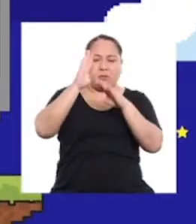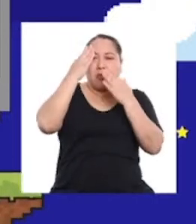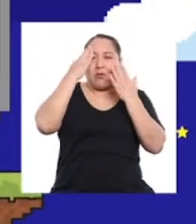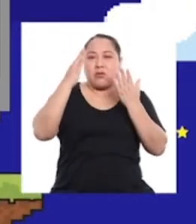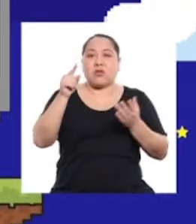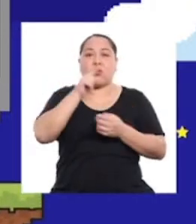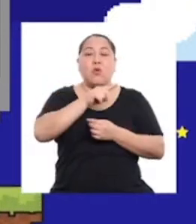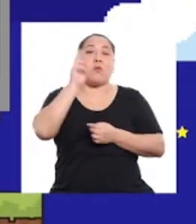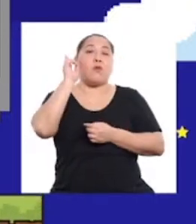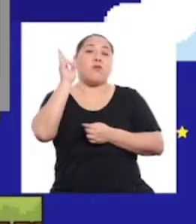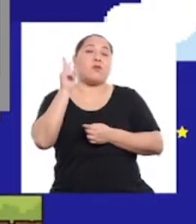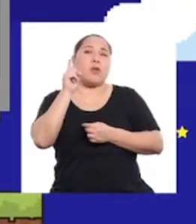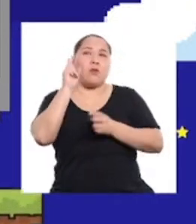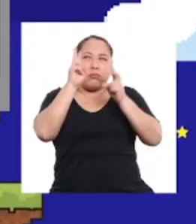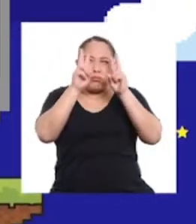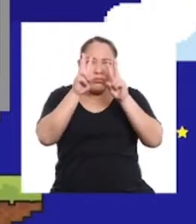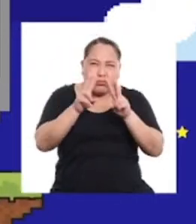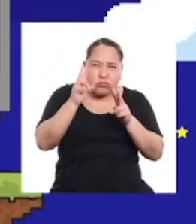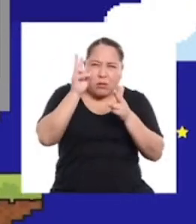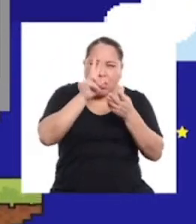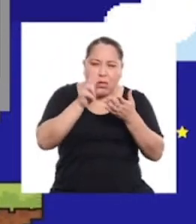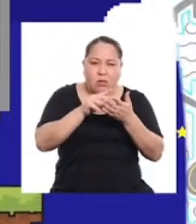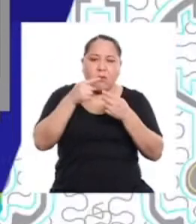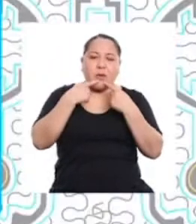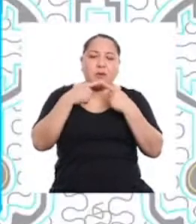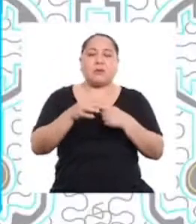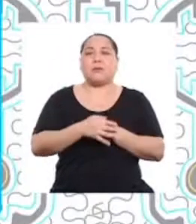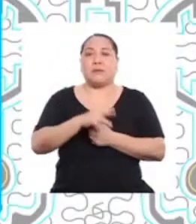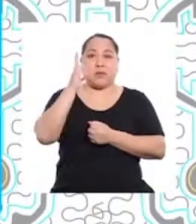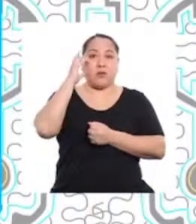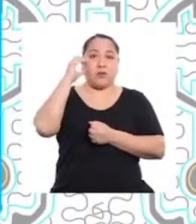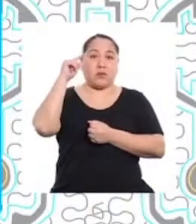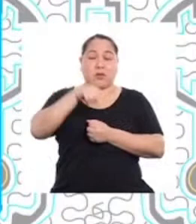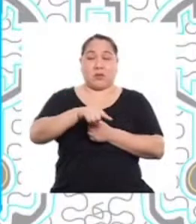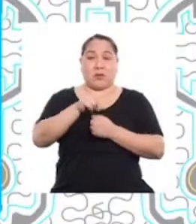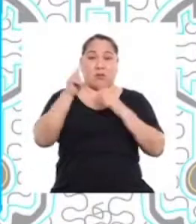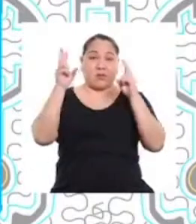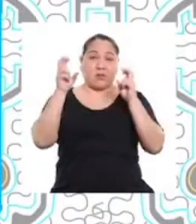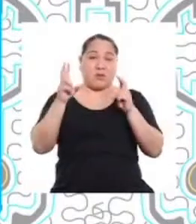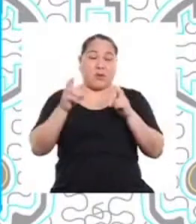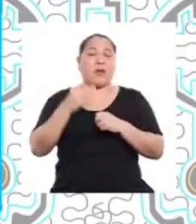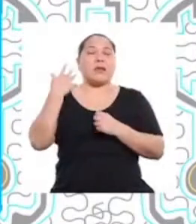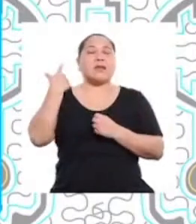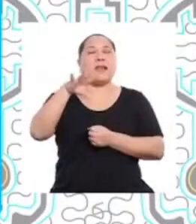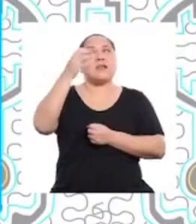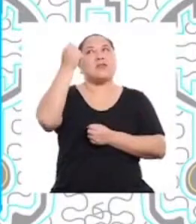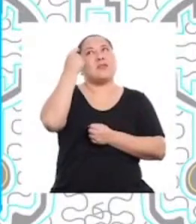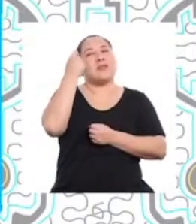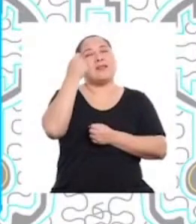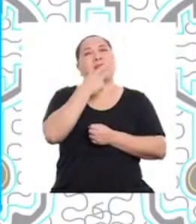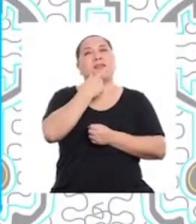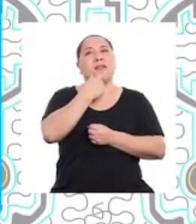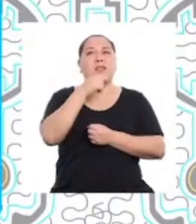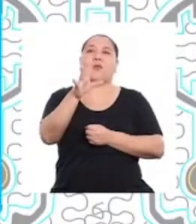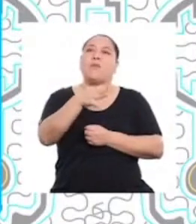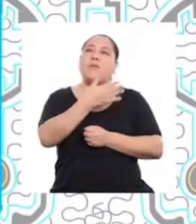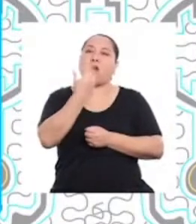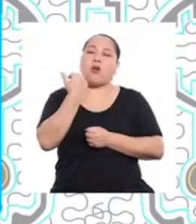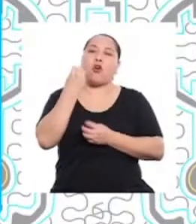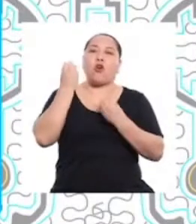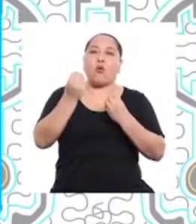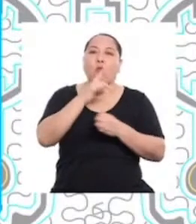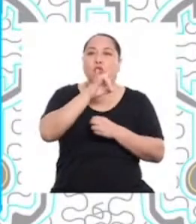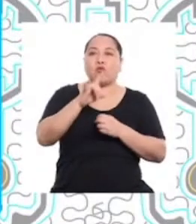pues no sabe si su profesora alcanzó a leer el mensaje. Escuchando estos casos, ya estoy comprendiendo mejor